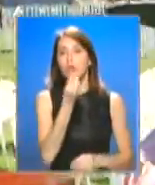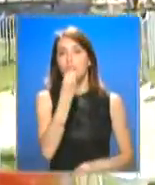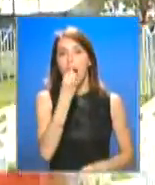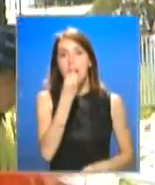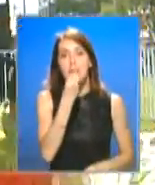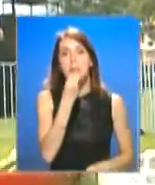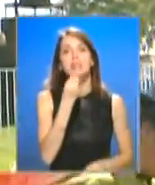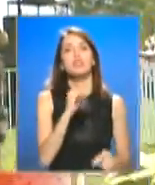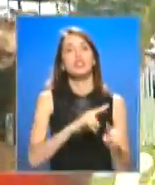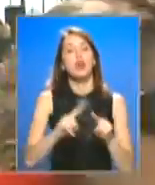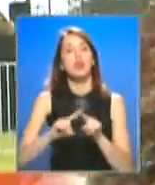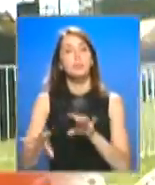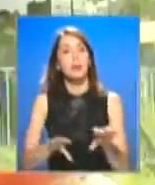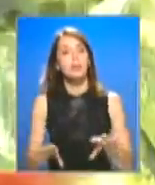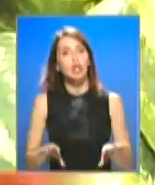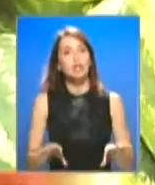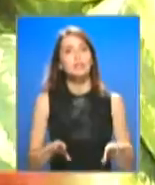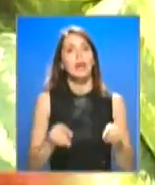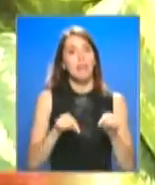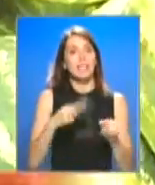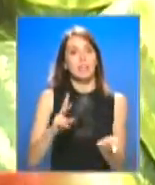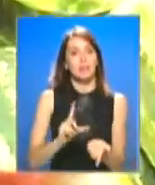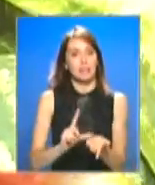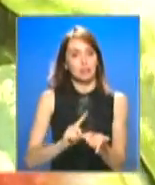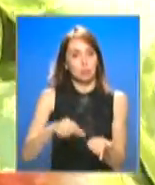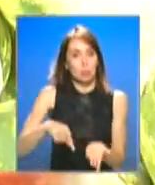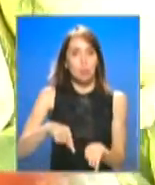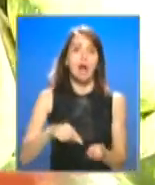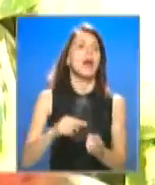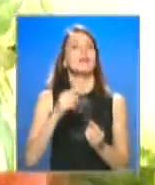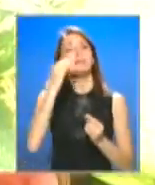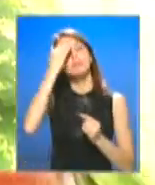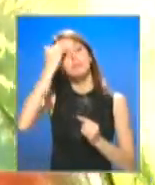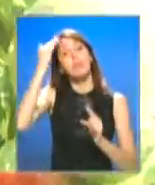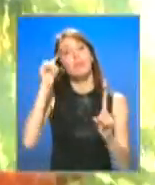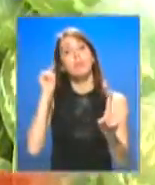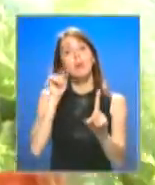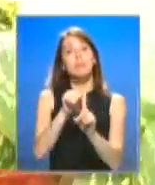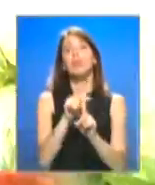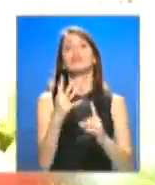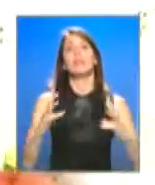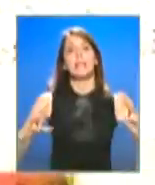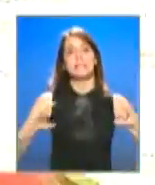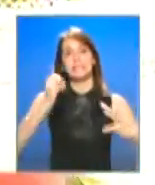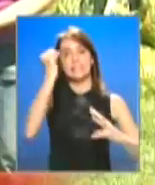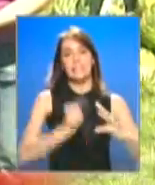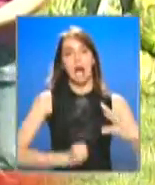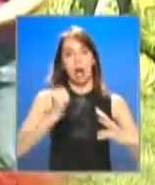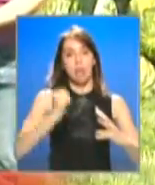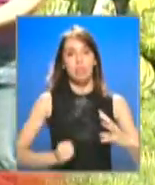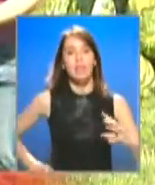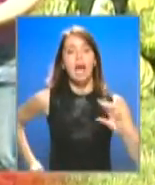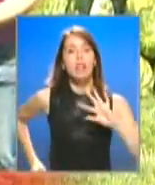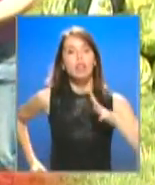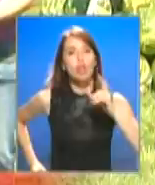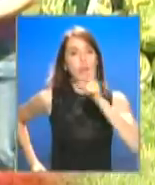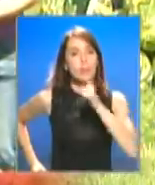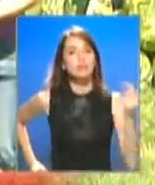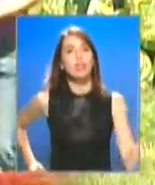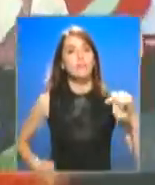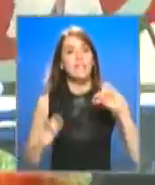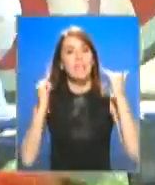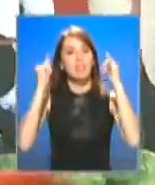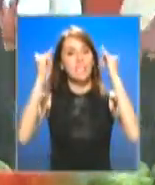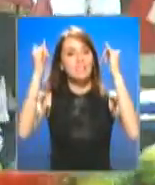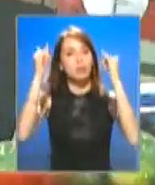alimentos y otros productos de aquí, de la zona. Por supuesto, la estrella es la sandía. Aquí toda la gente puede venir a